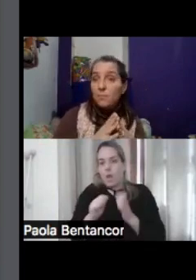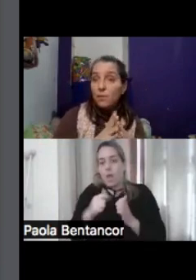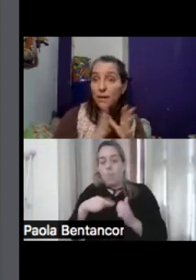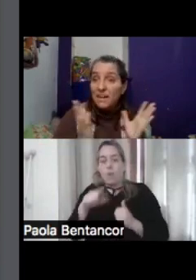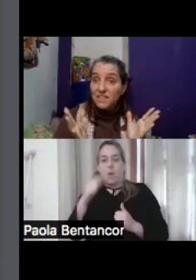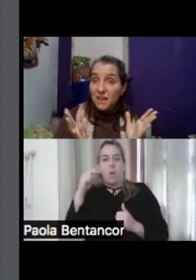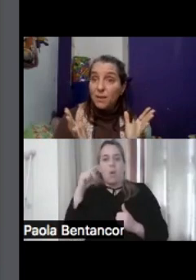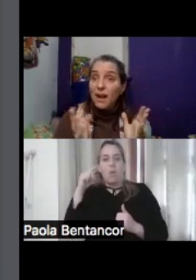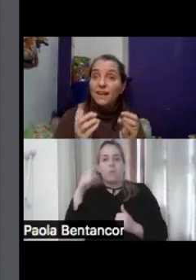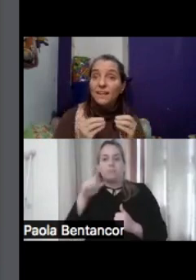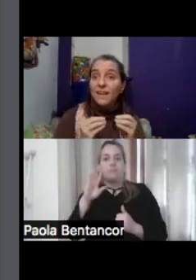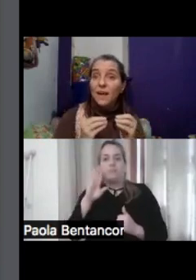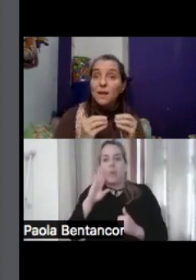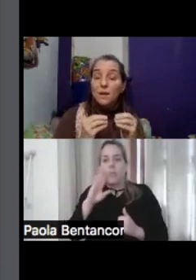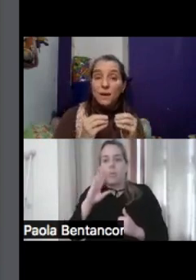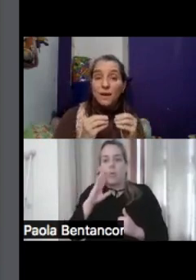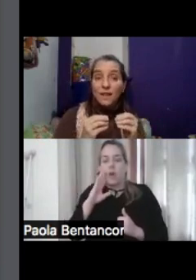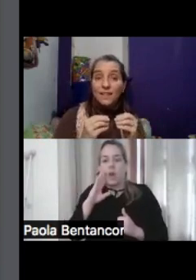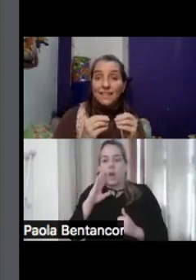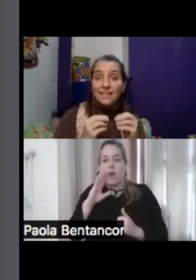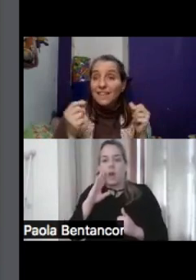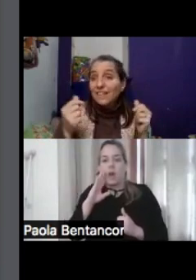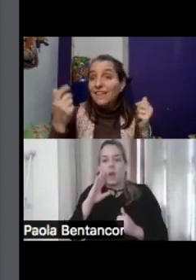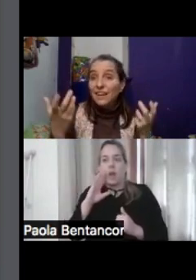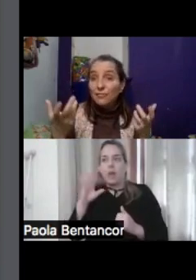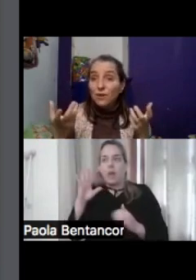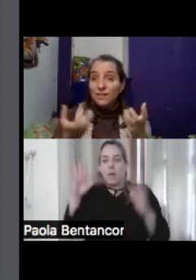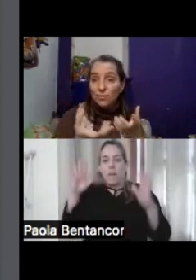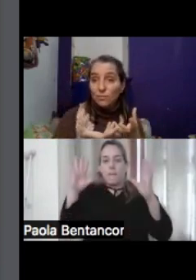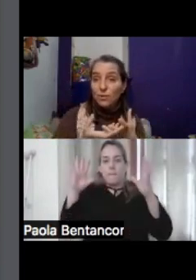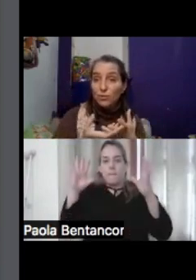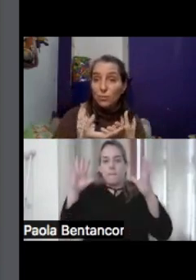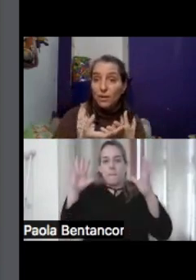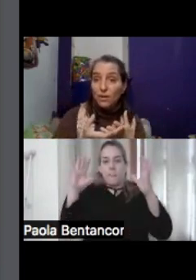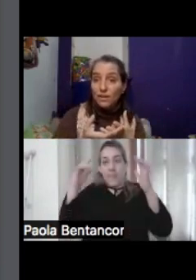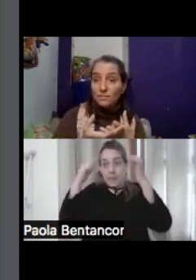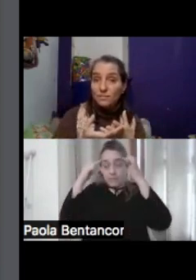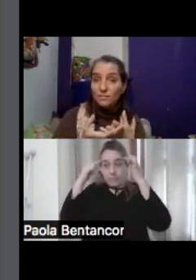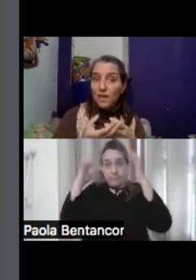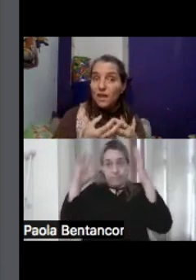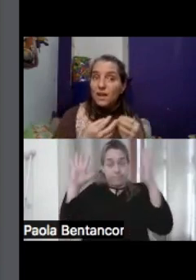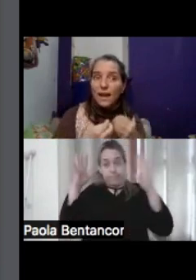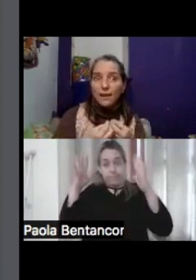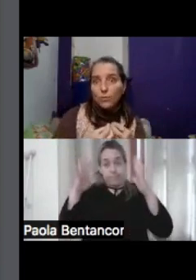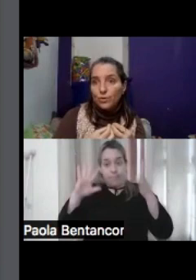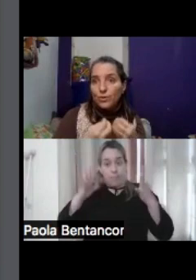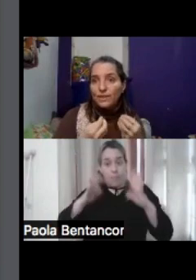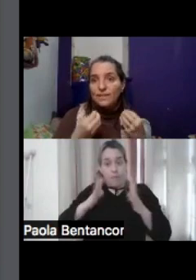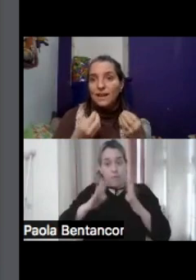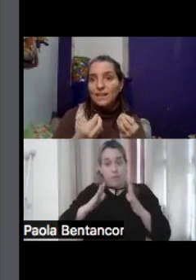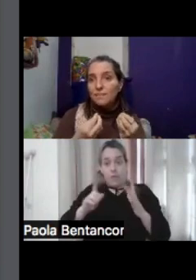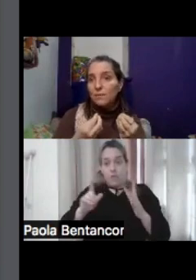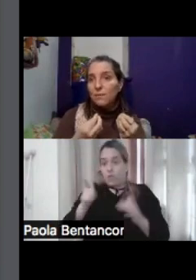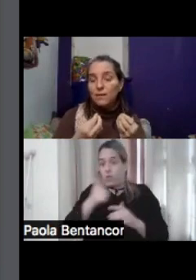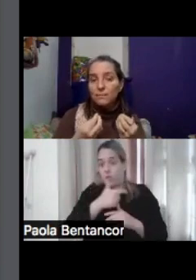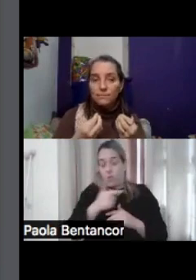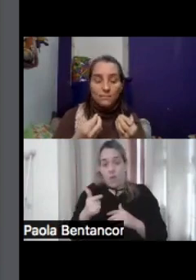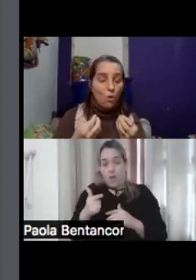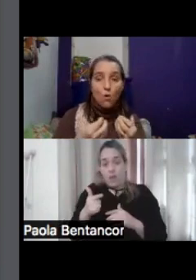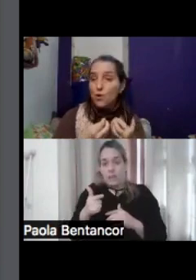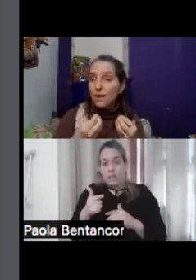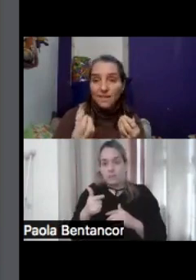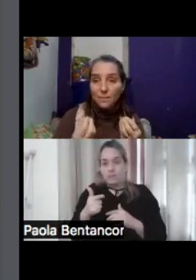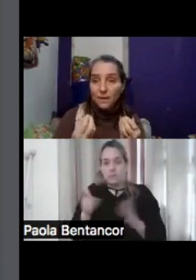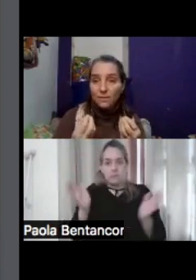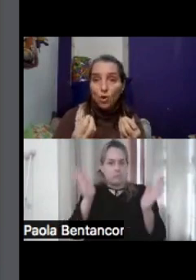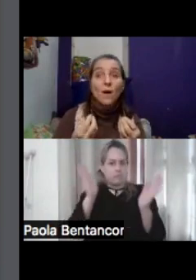parálisis, por ejemplo, parálisis cerebral, y tiene descendida la fuerza de sus miembros superiores, el uso de ese sacaleche